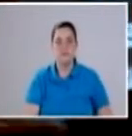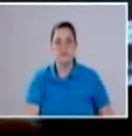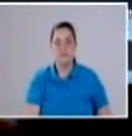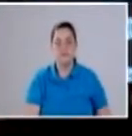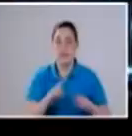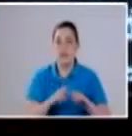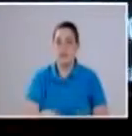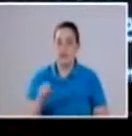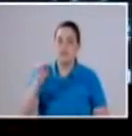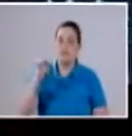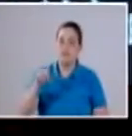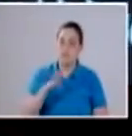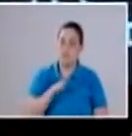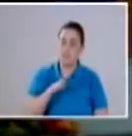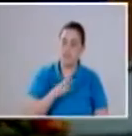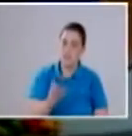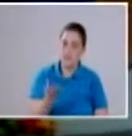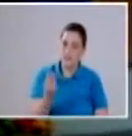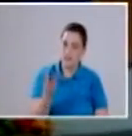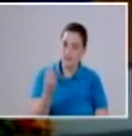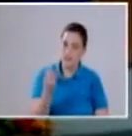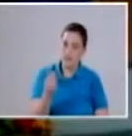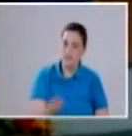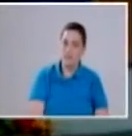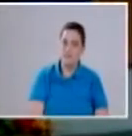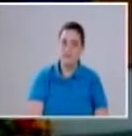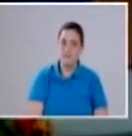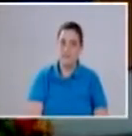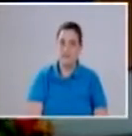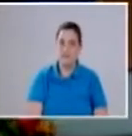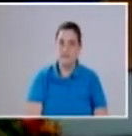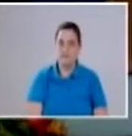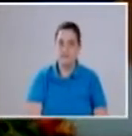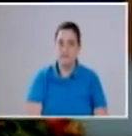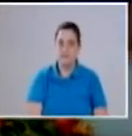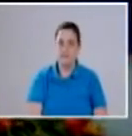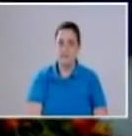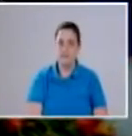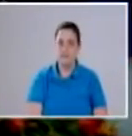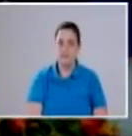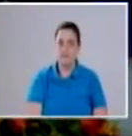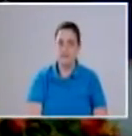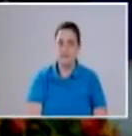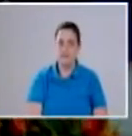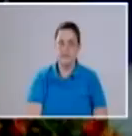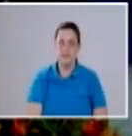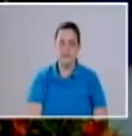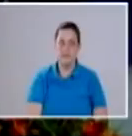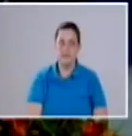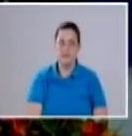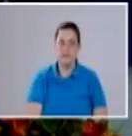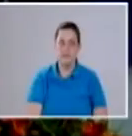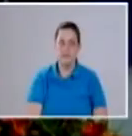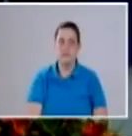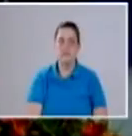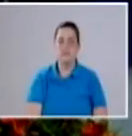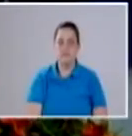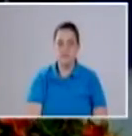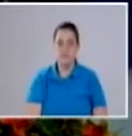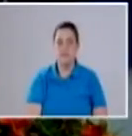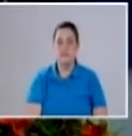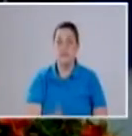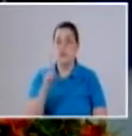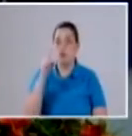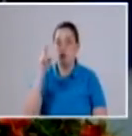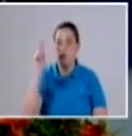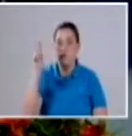Pero sí tenía miedo. Pero como que los ojos daba. Pero el segundo, se recuerda que un viernes posterior